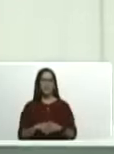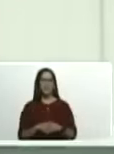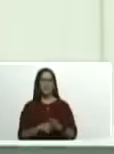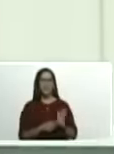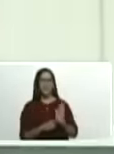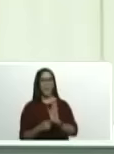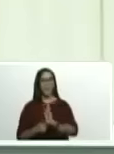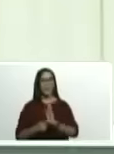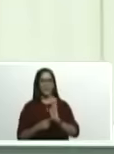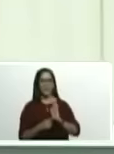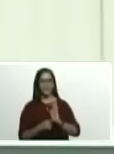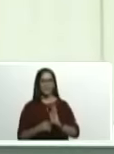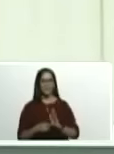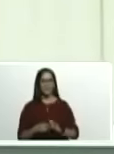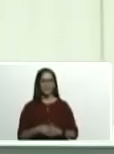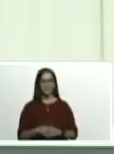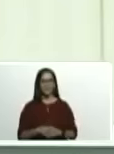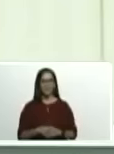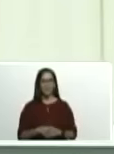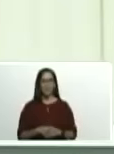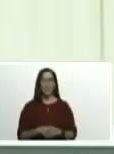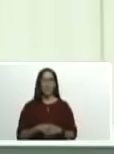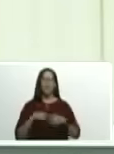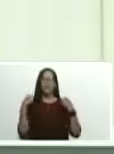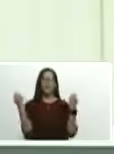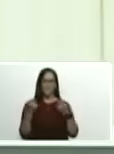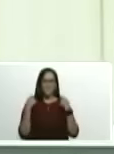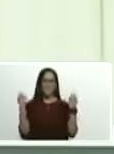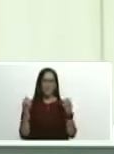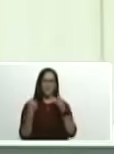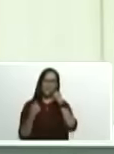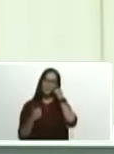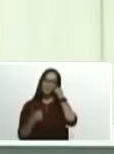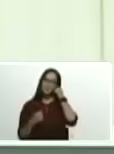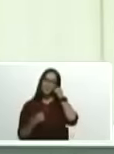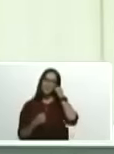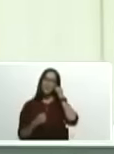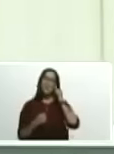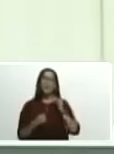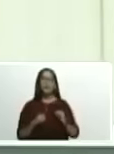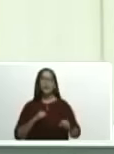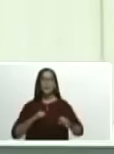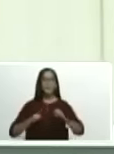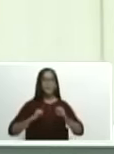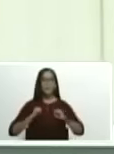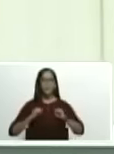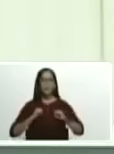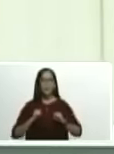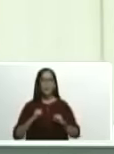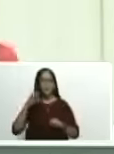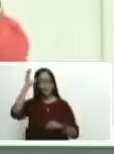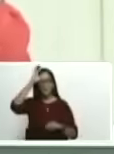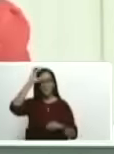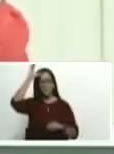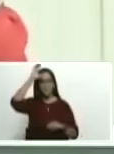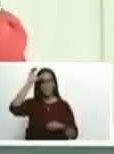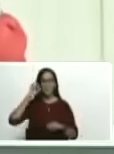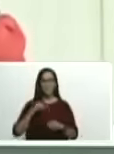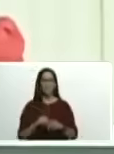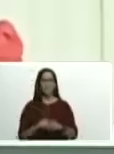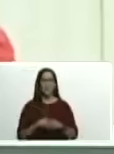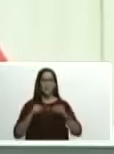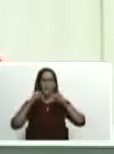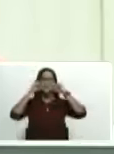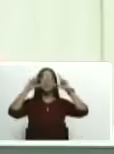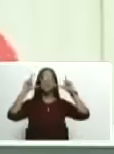ejemplar, una campaña para motivar la conciencia, para